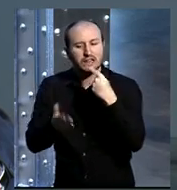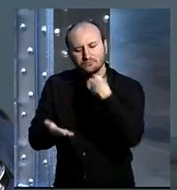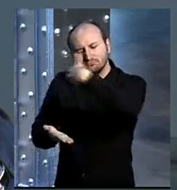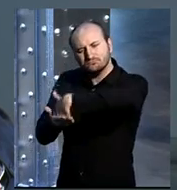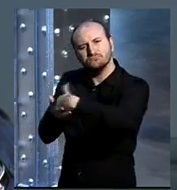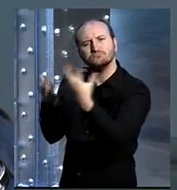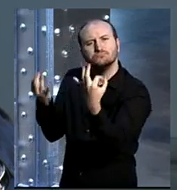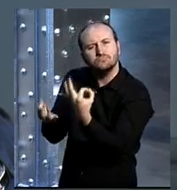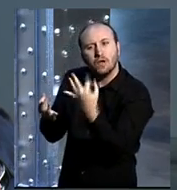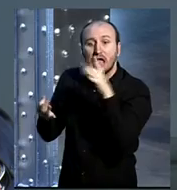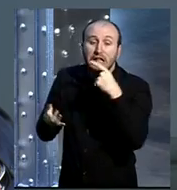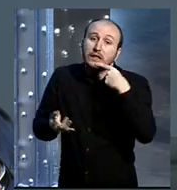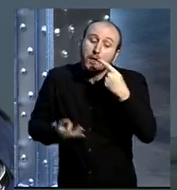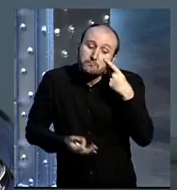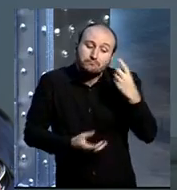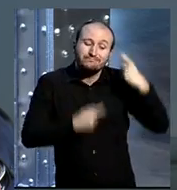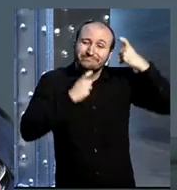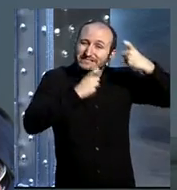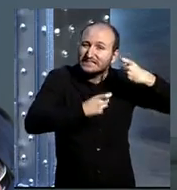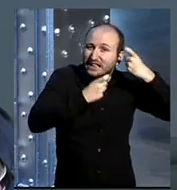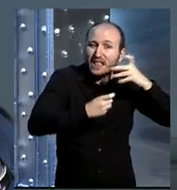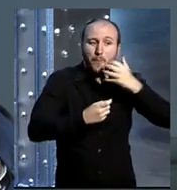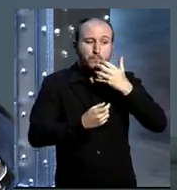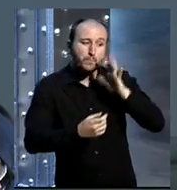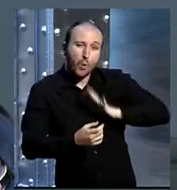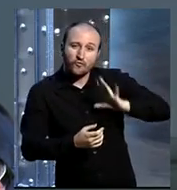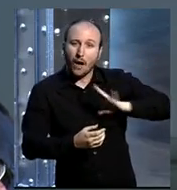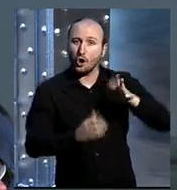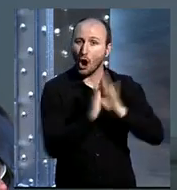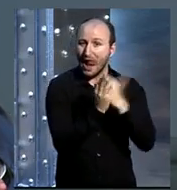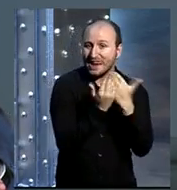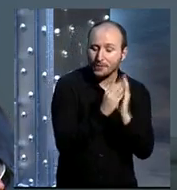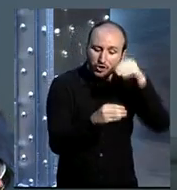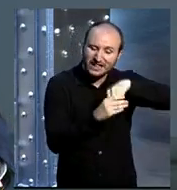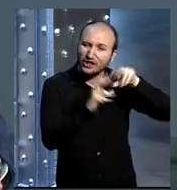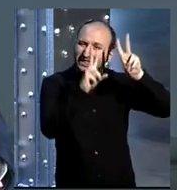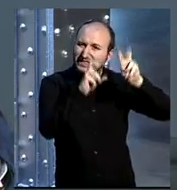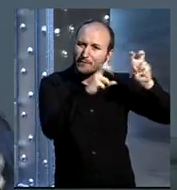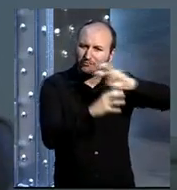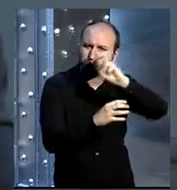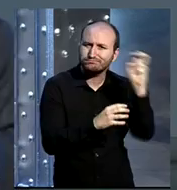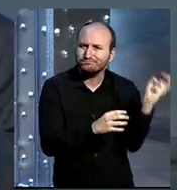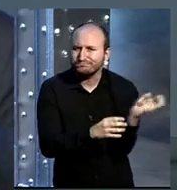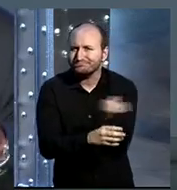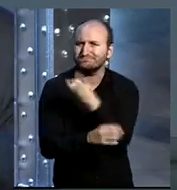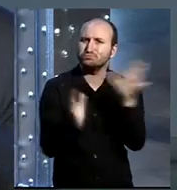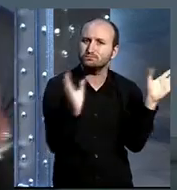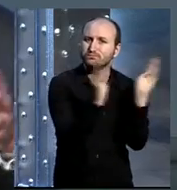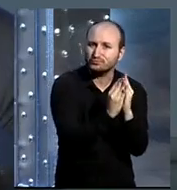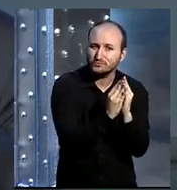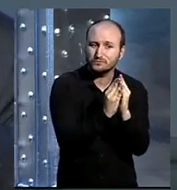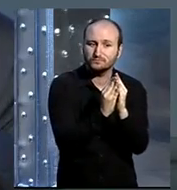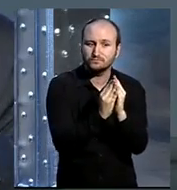en definitiva, elaborar algún tipo de libro sobre un conjunto de temas que fuesen del